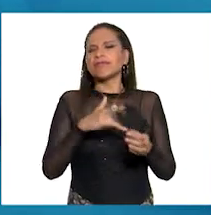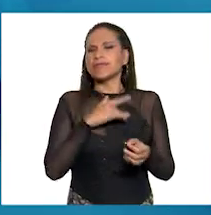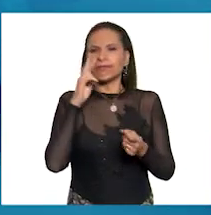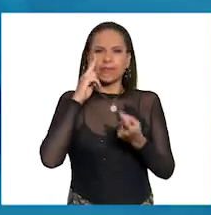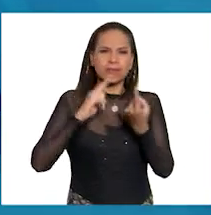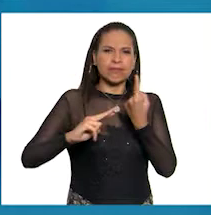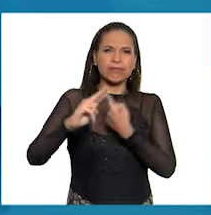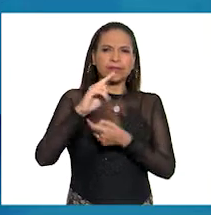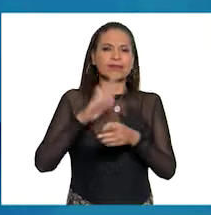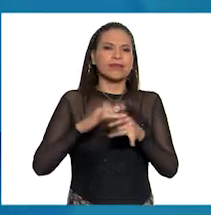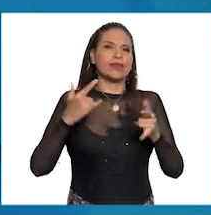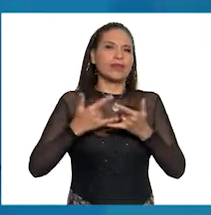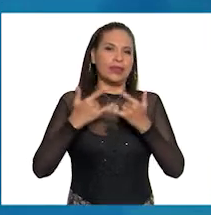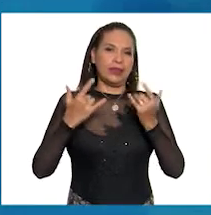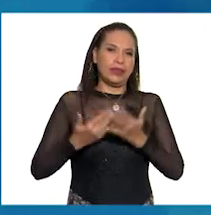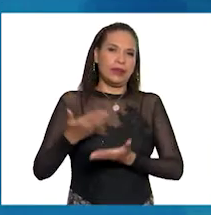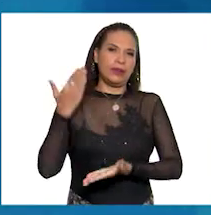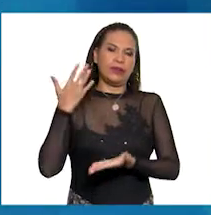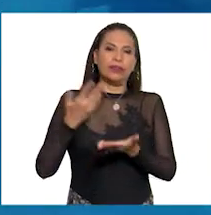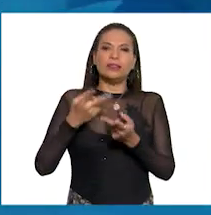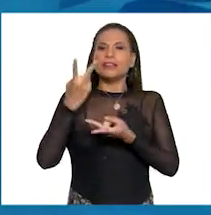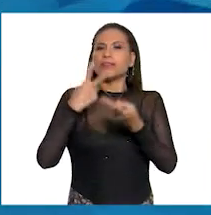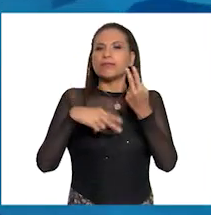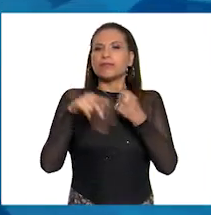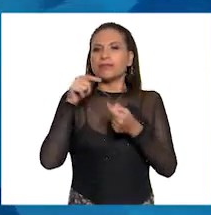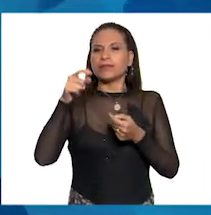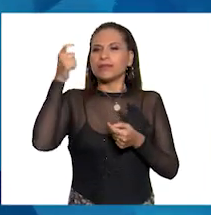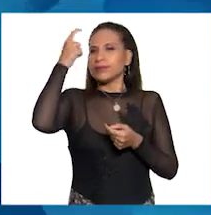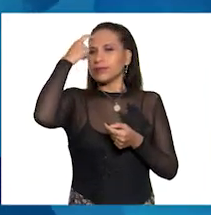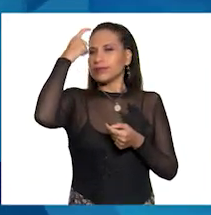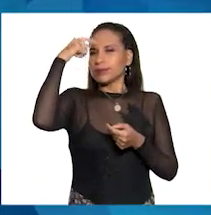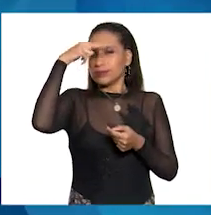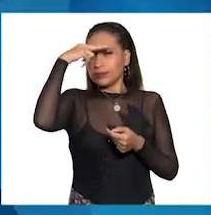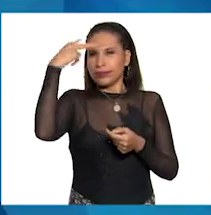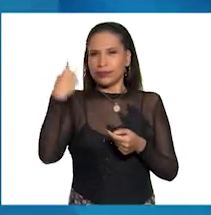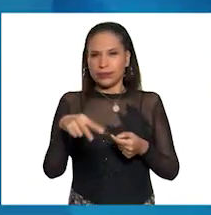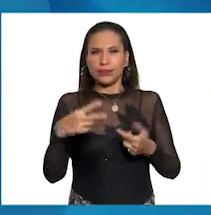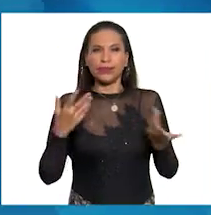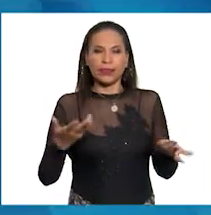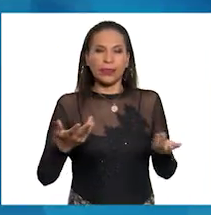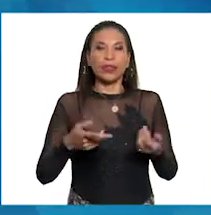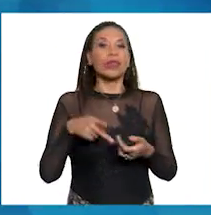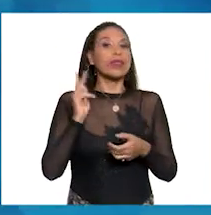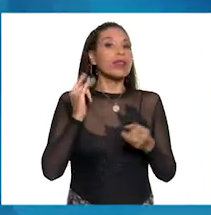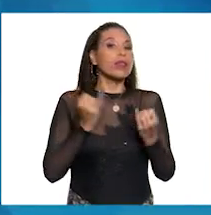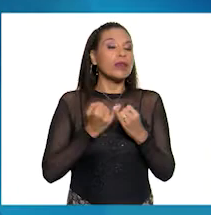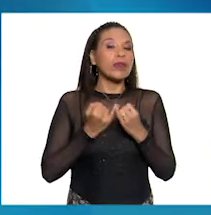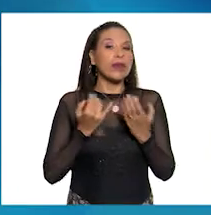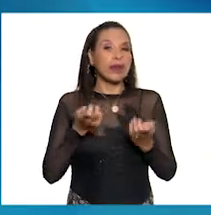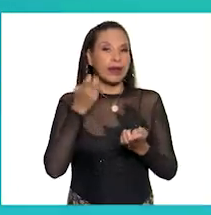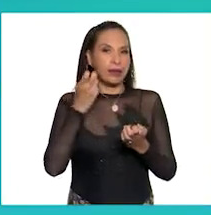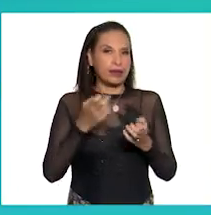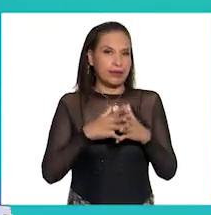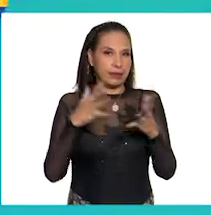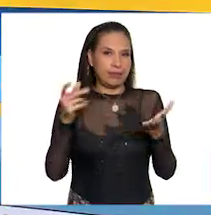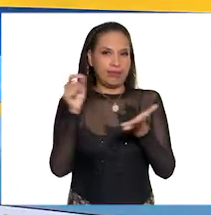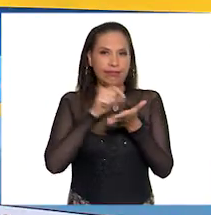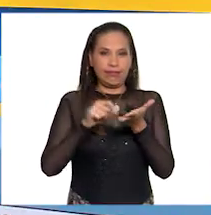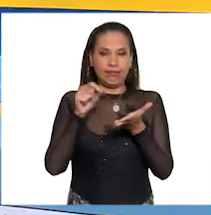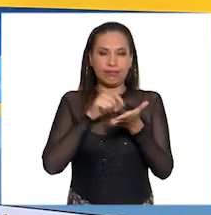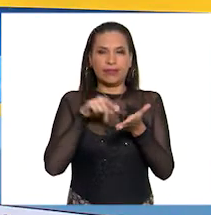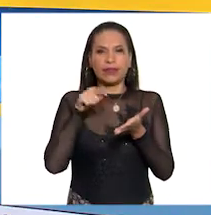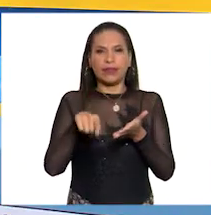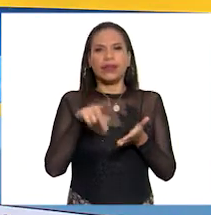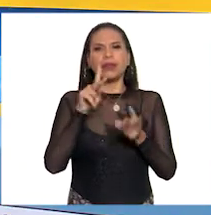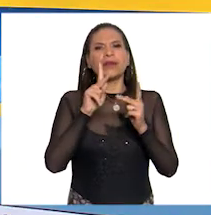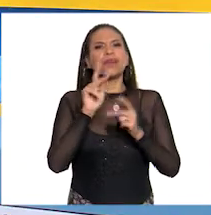los acontecimientos históricos tienen una influencia en la mentalidad mexicana. Pero además de esta gran obra en la literatura de